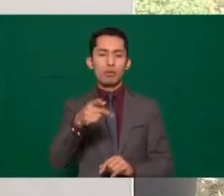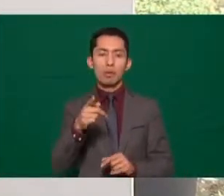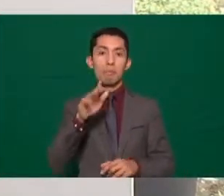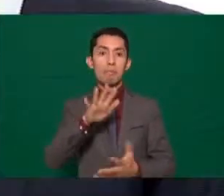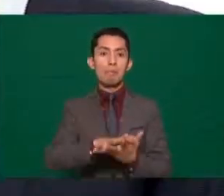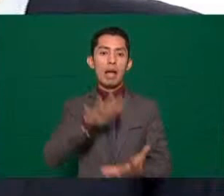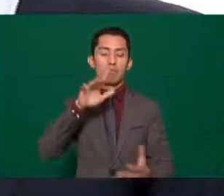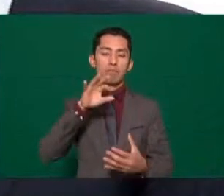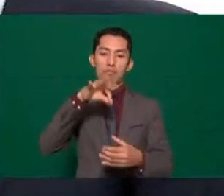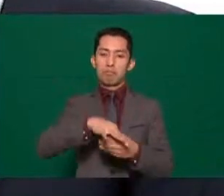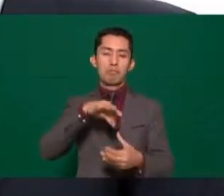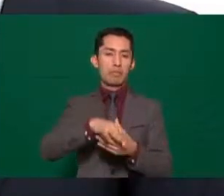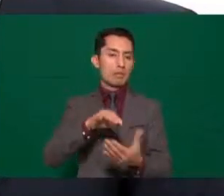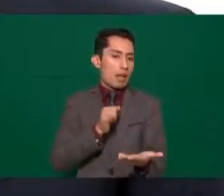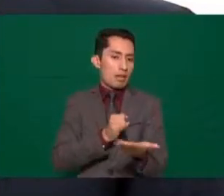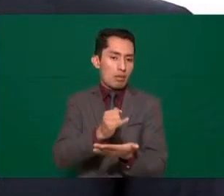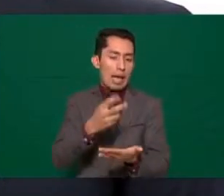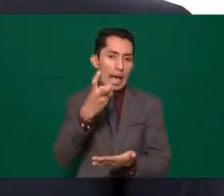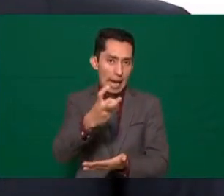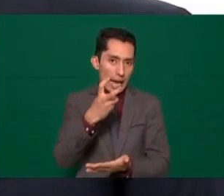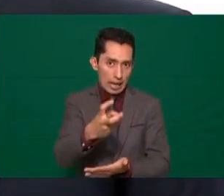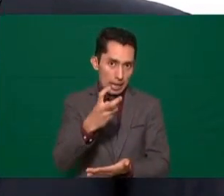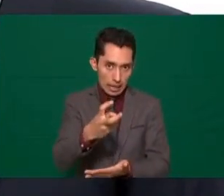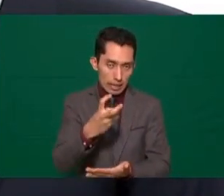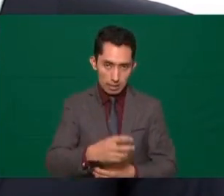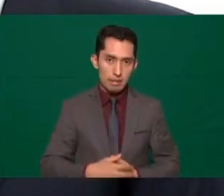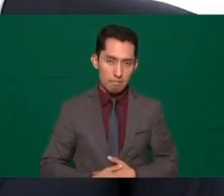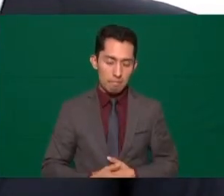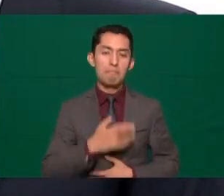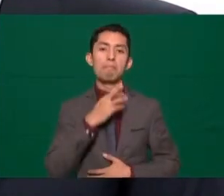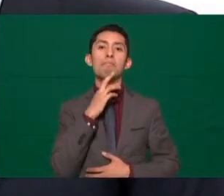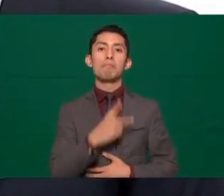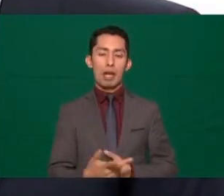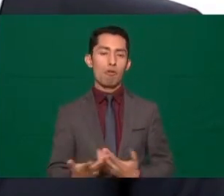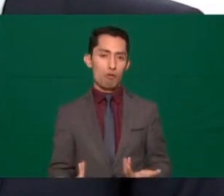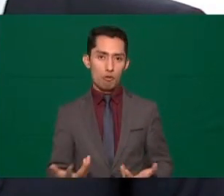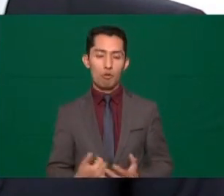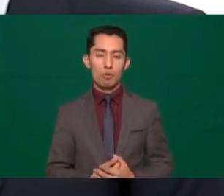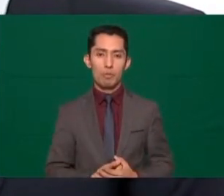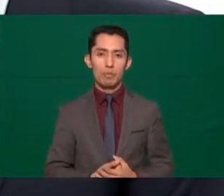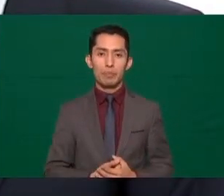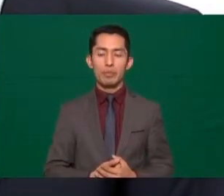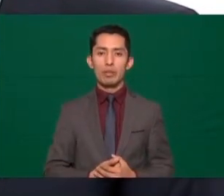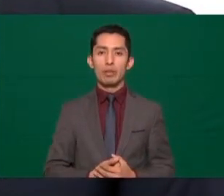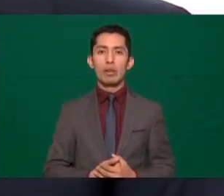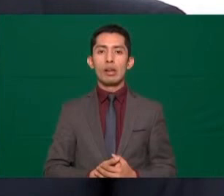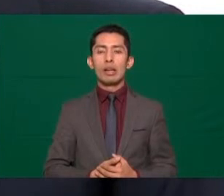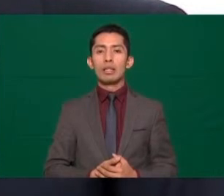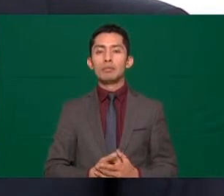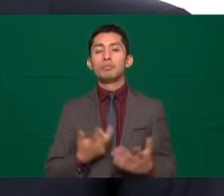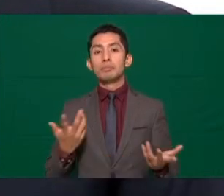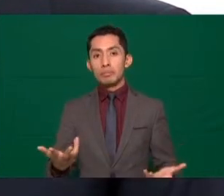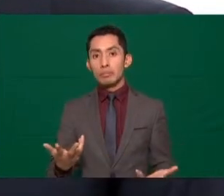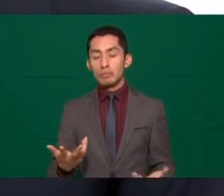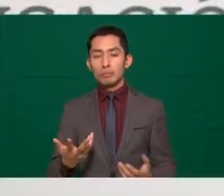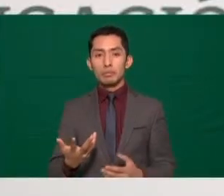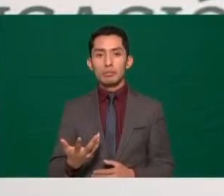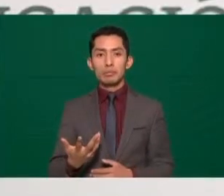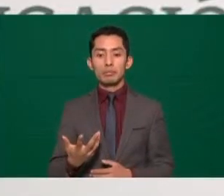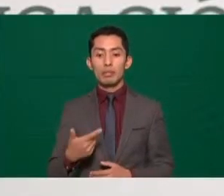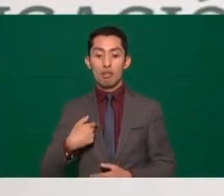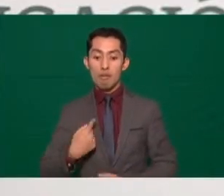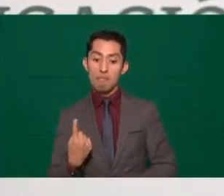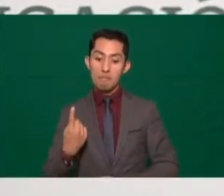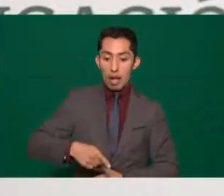debe de imponerse solo una manera de pensar y de